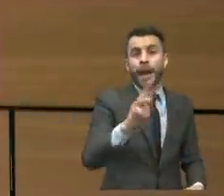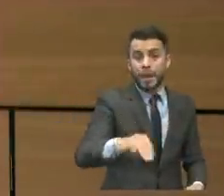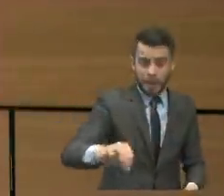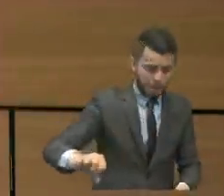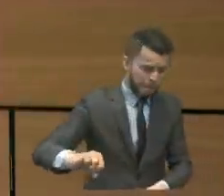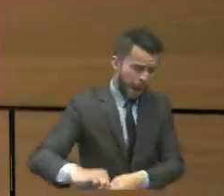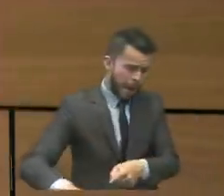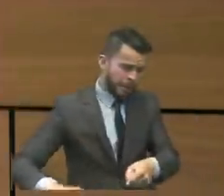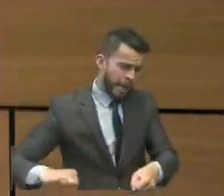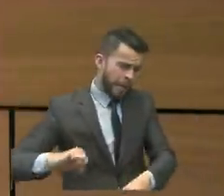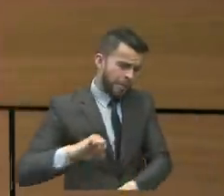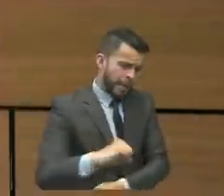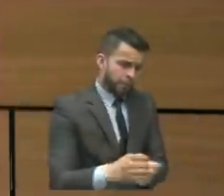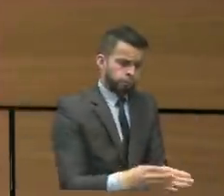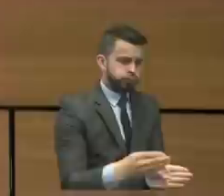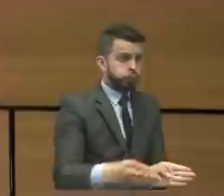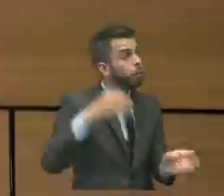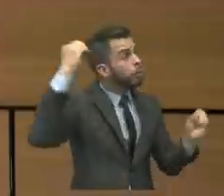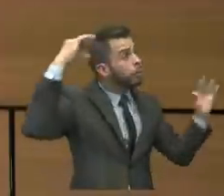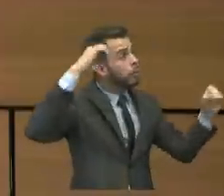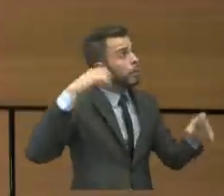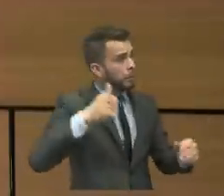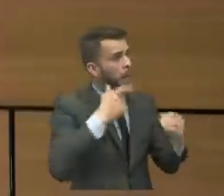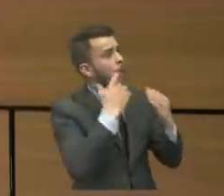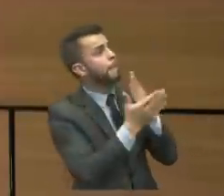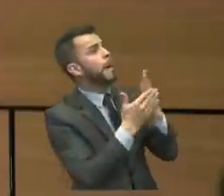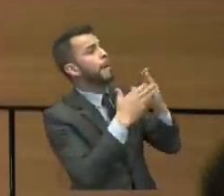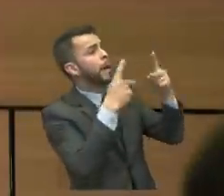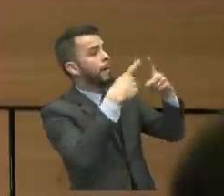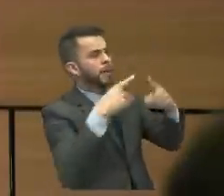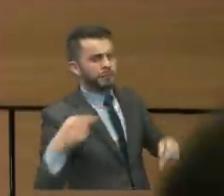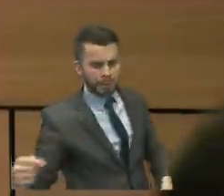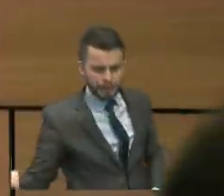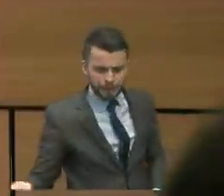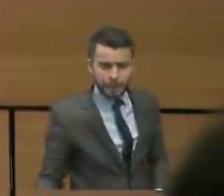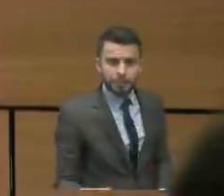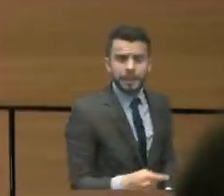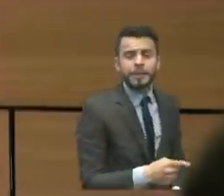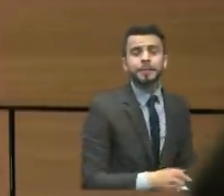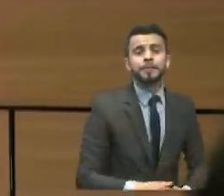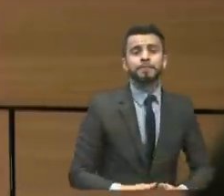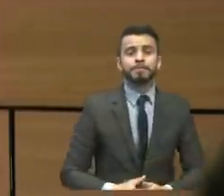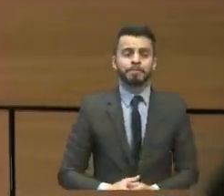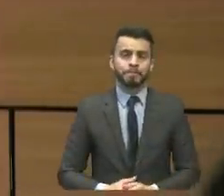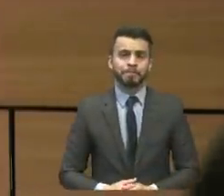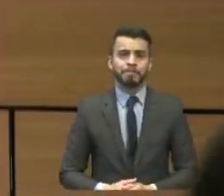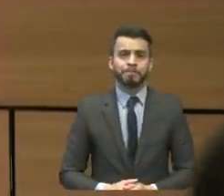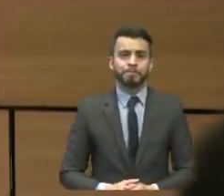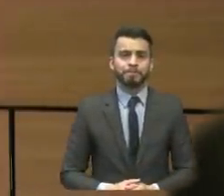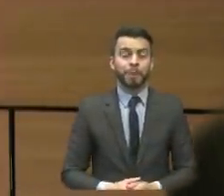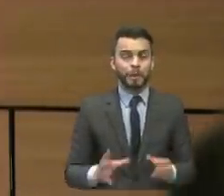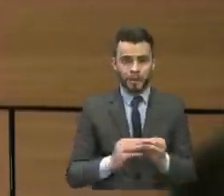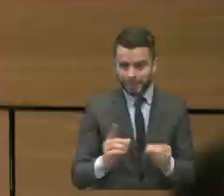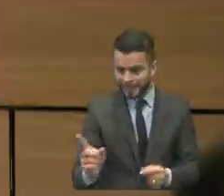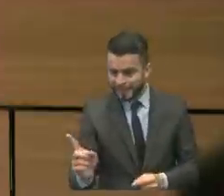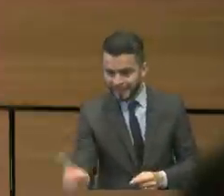segregado y señalizado. Sino que además va a tener 16 nuevas plazas alamedas, las